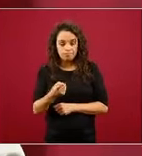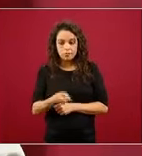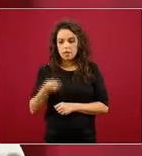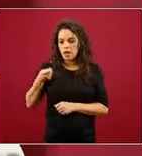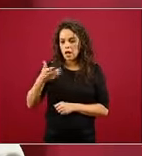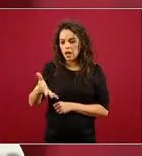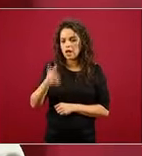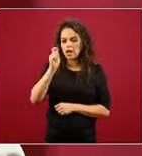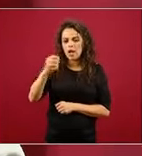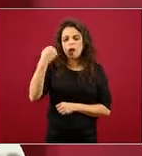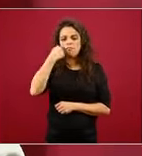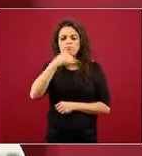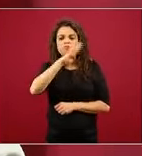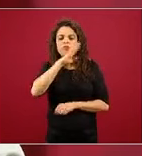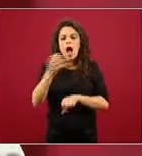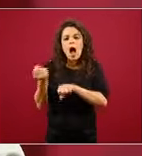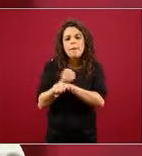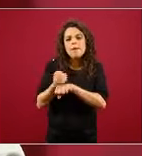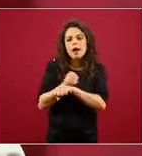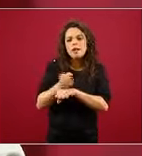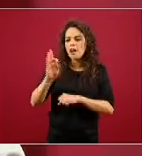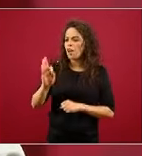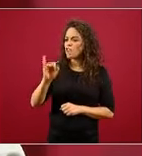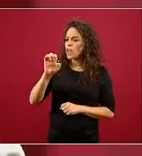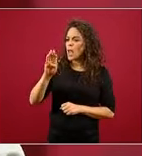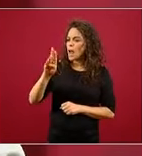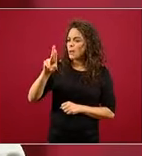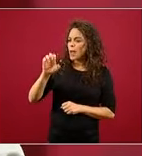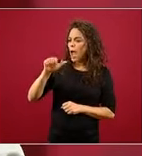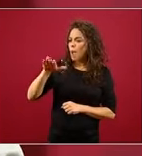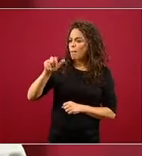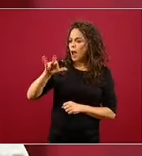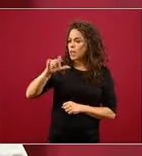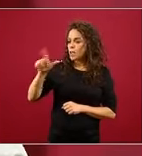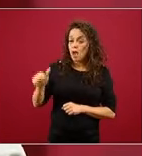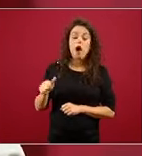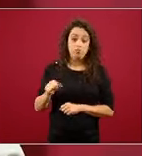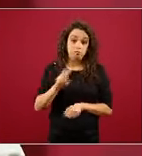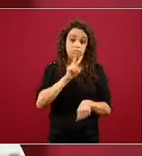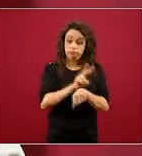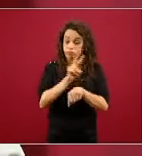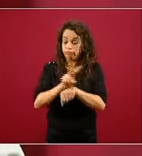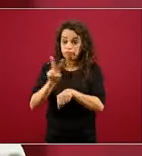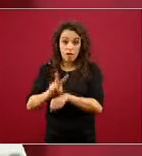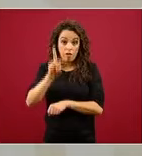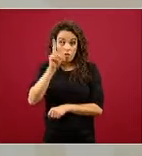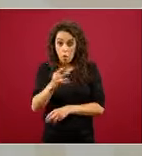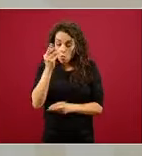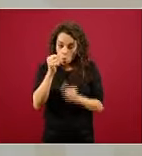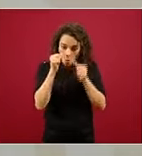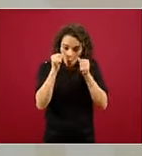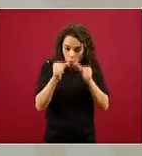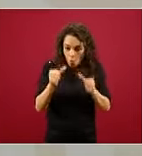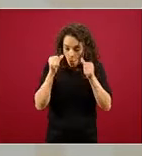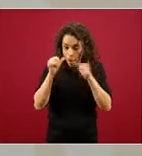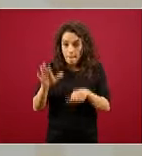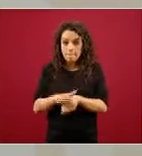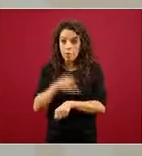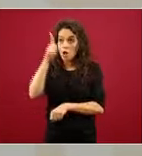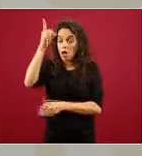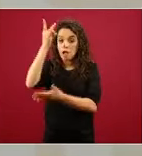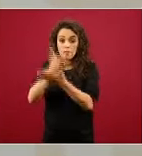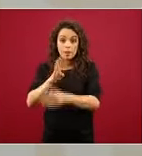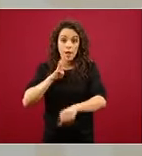es uno que estamos también siempre muy atentos, vigilando, porque Brasil en